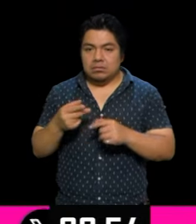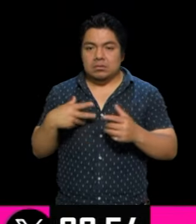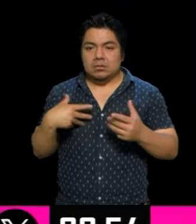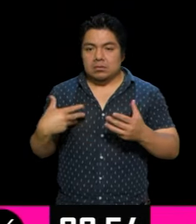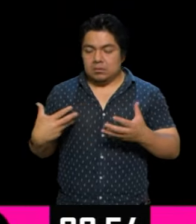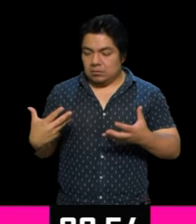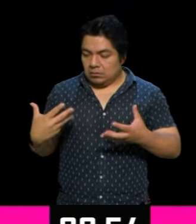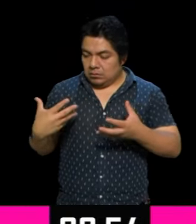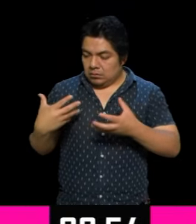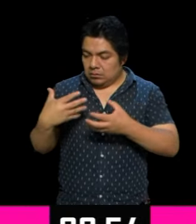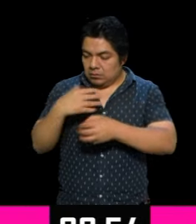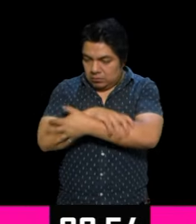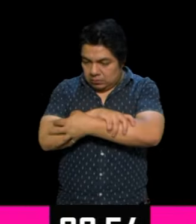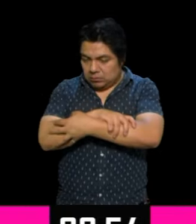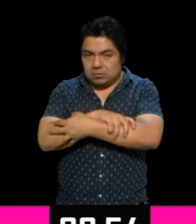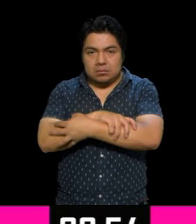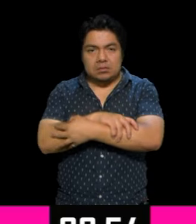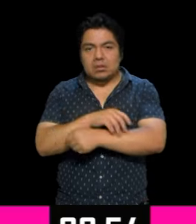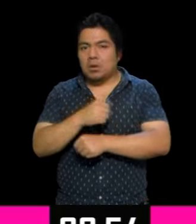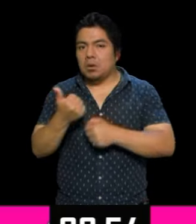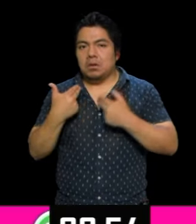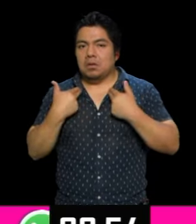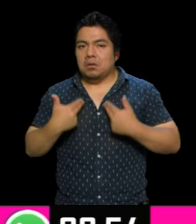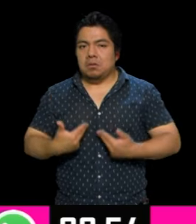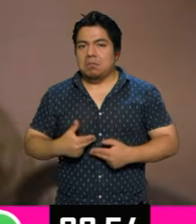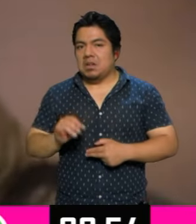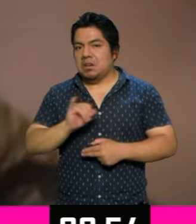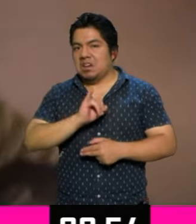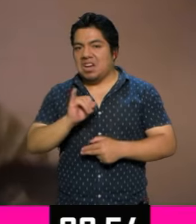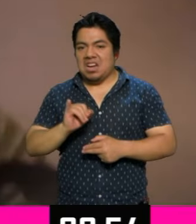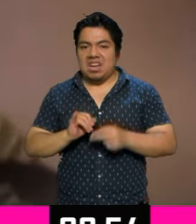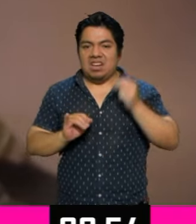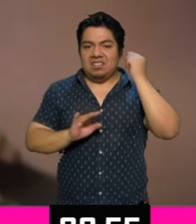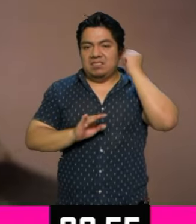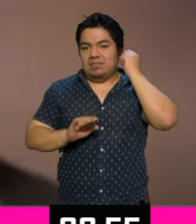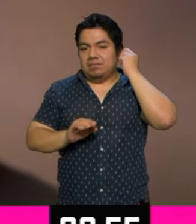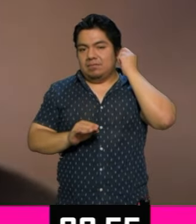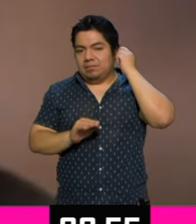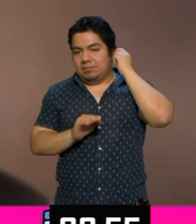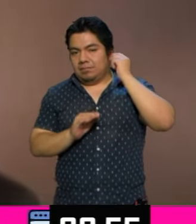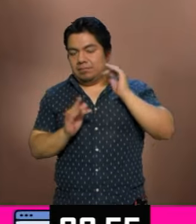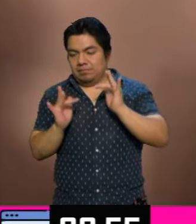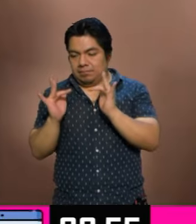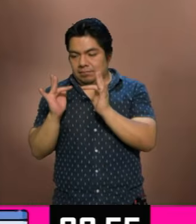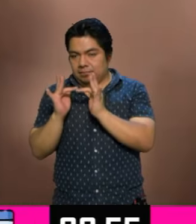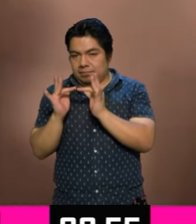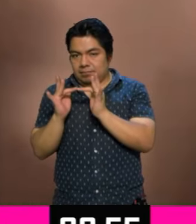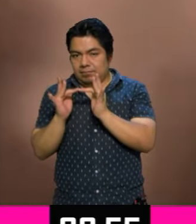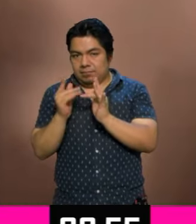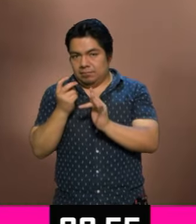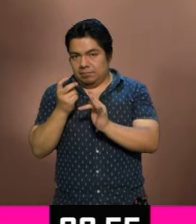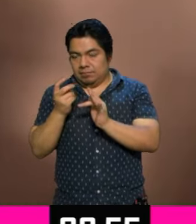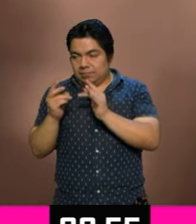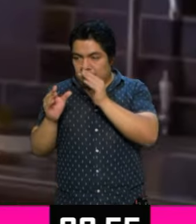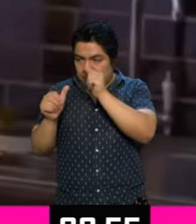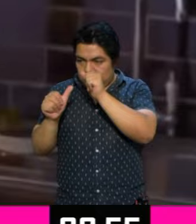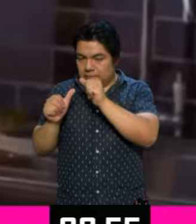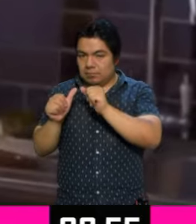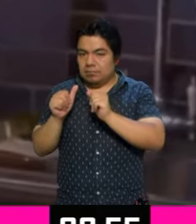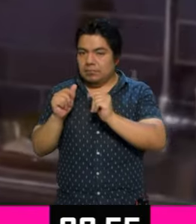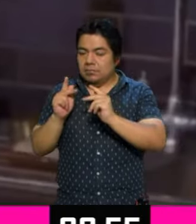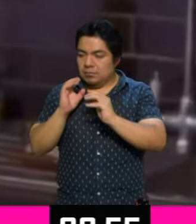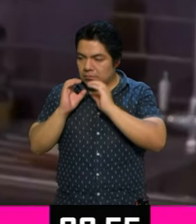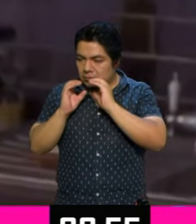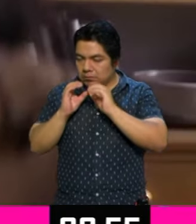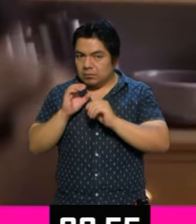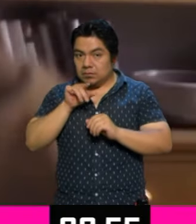como nunca le había pasado con ningún ser humano que estaba a punto de el crack, ¿no? Y bueno, pues con ella genera una conversación y el